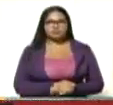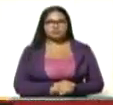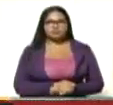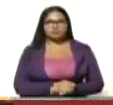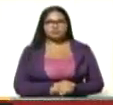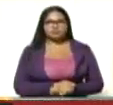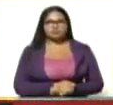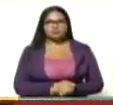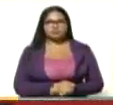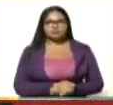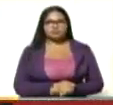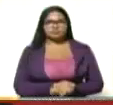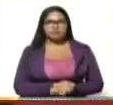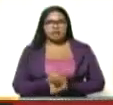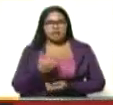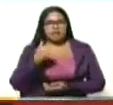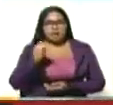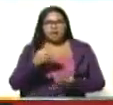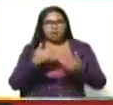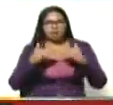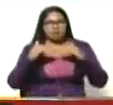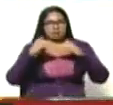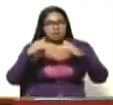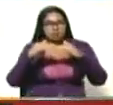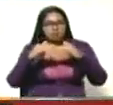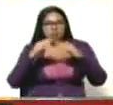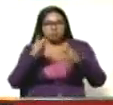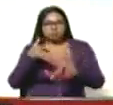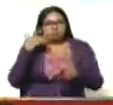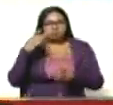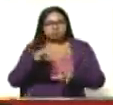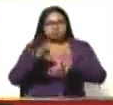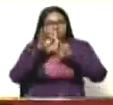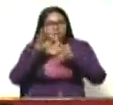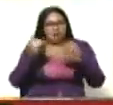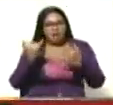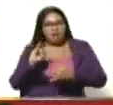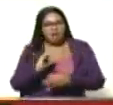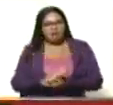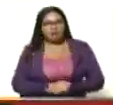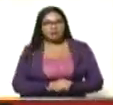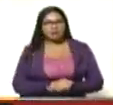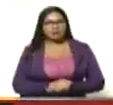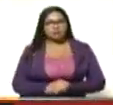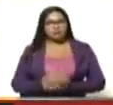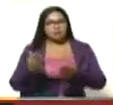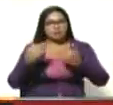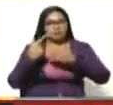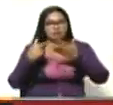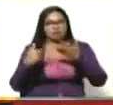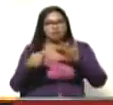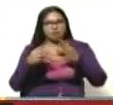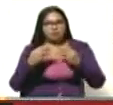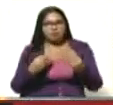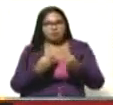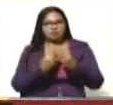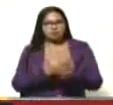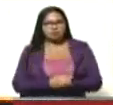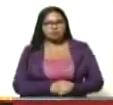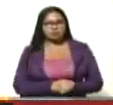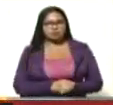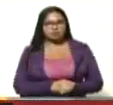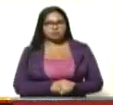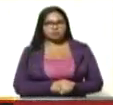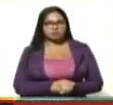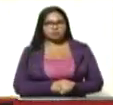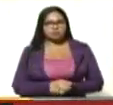apoyo. Aquí tienen una gran plataforma, es un prestigio. It's bringing everyone together. Y están trayendo a todos juntos. To meet with the Venezuelans.